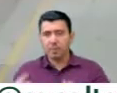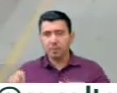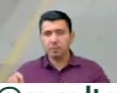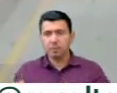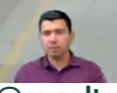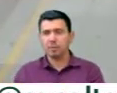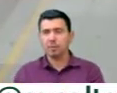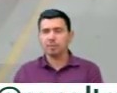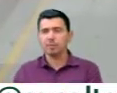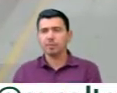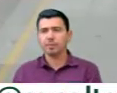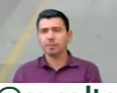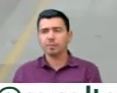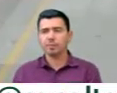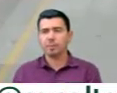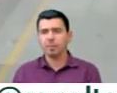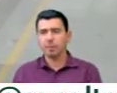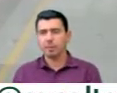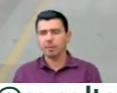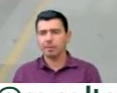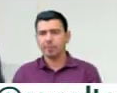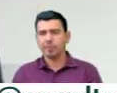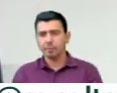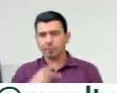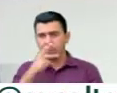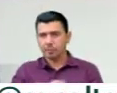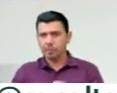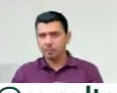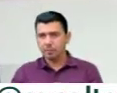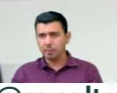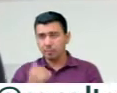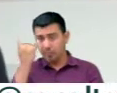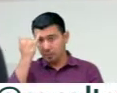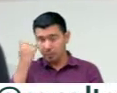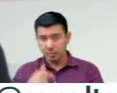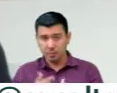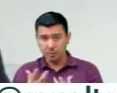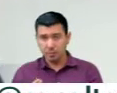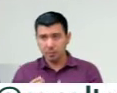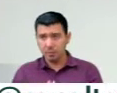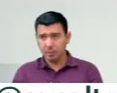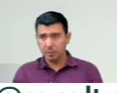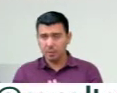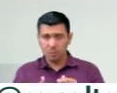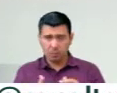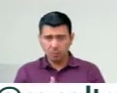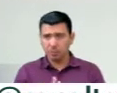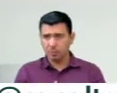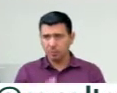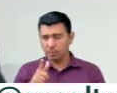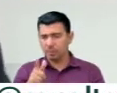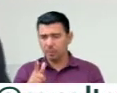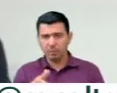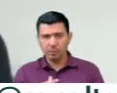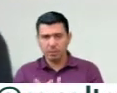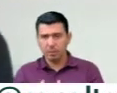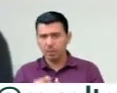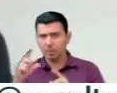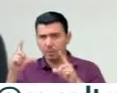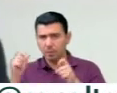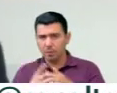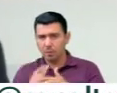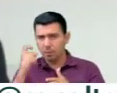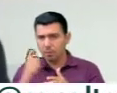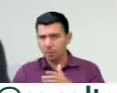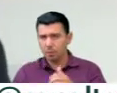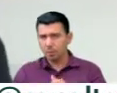6 meses. Que con el proyecto lo que se pretende, primero, es suspender el uso de estas herramientas electrónicas llamadas fotomultas